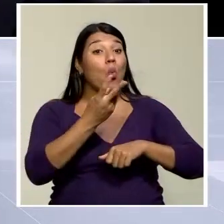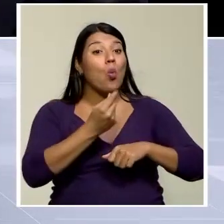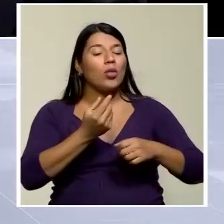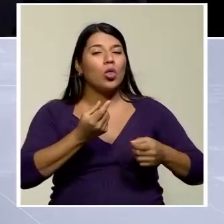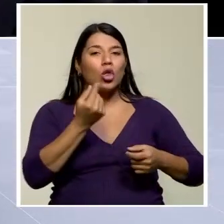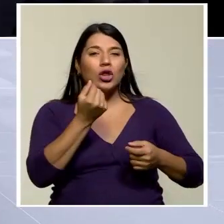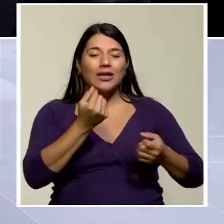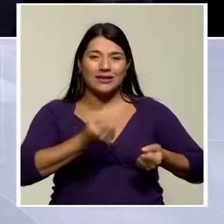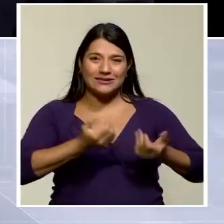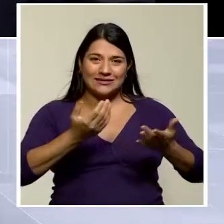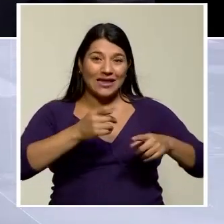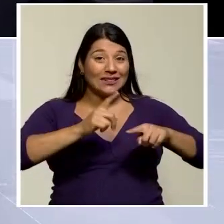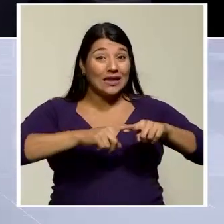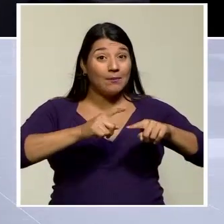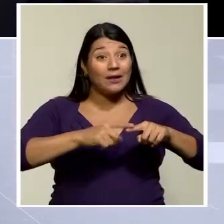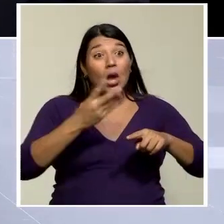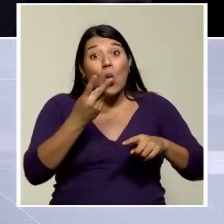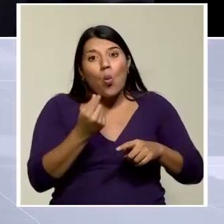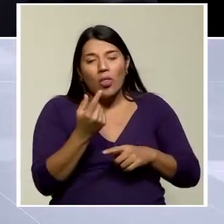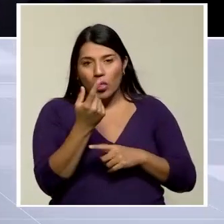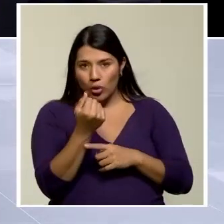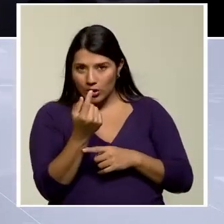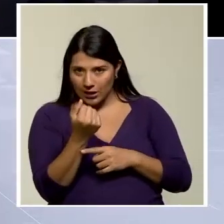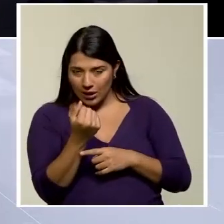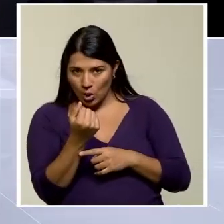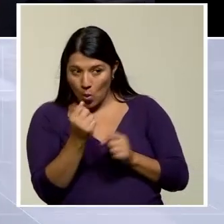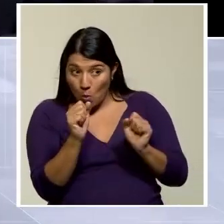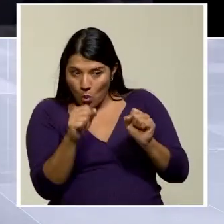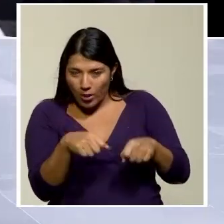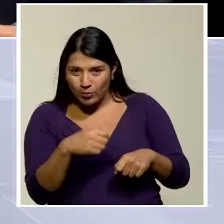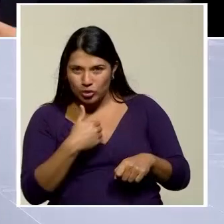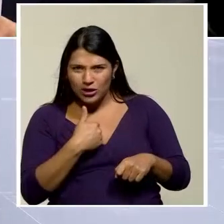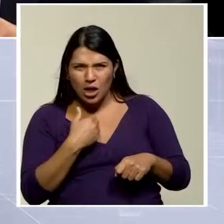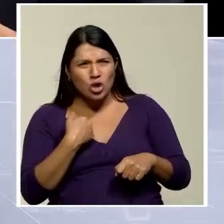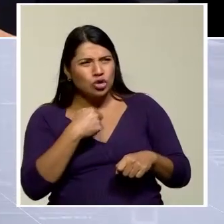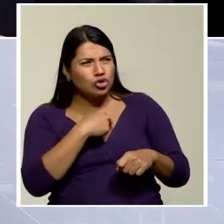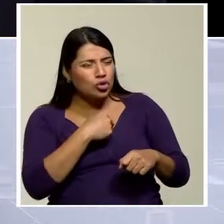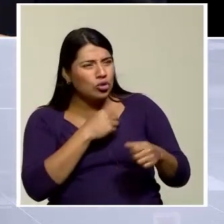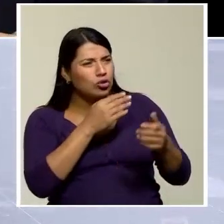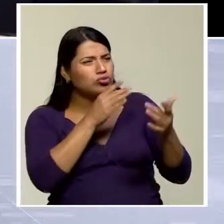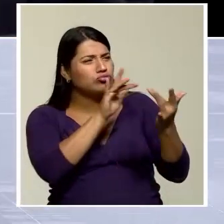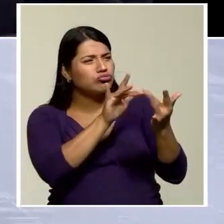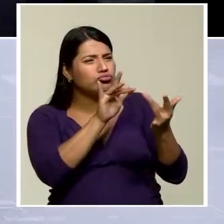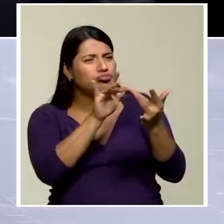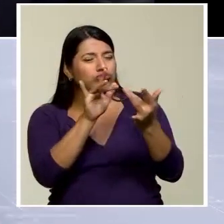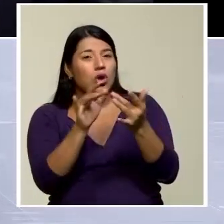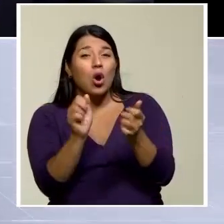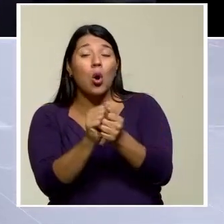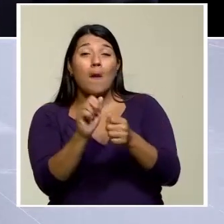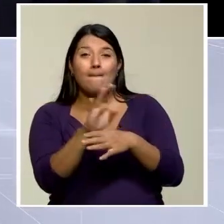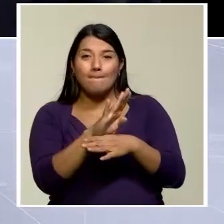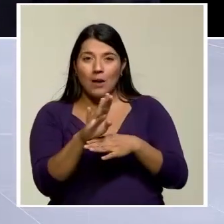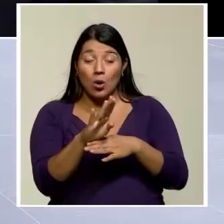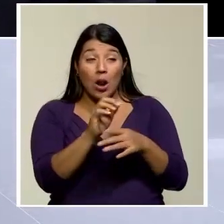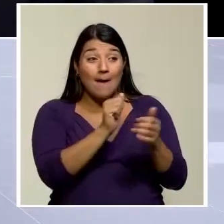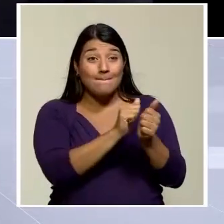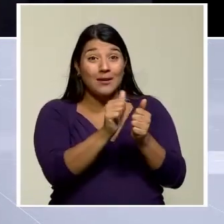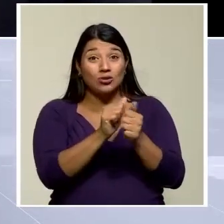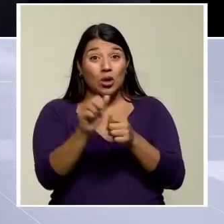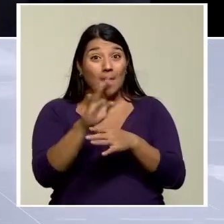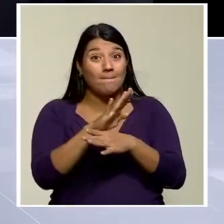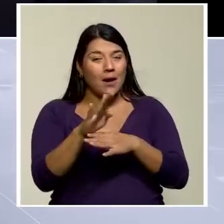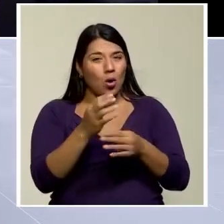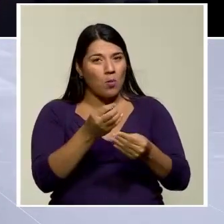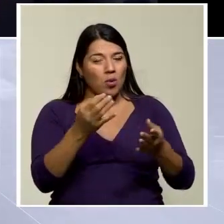depender de los recursos a los que tengamos acceso. Hemos tocado las puertas con todos los bancos, la mayoría de bancos públicos, y eso es una cosa que a mí me